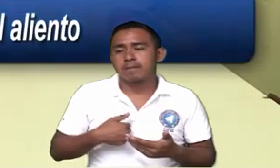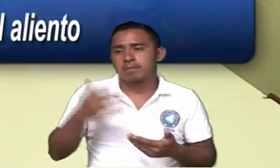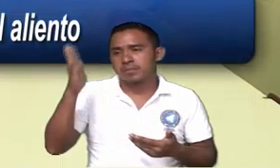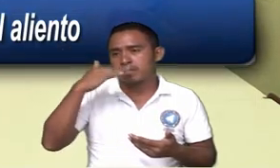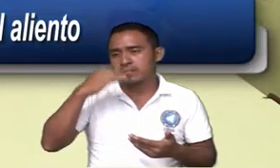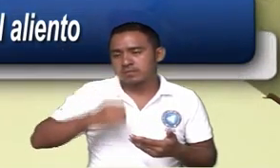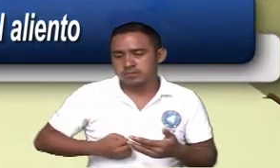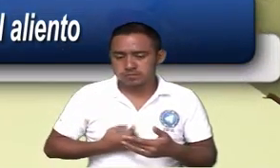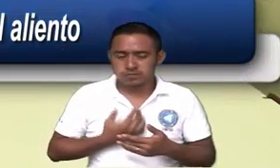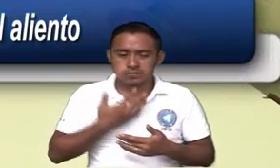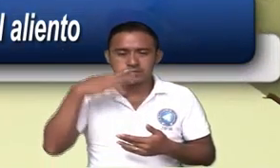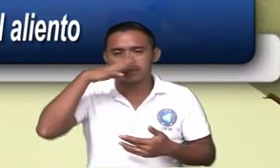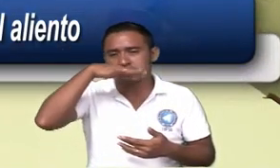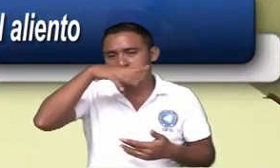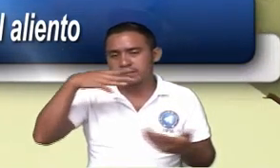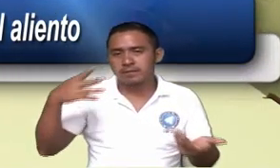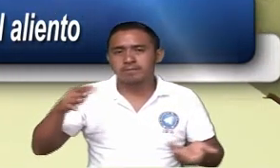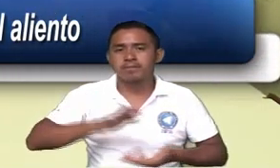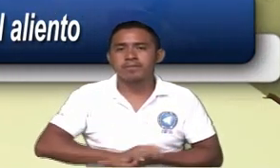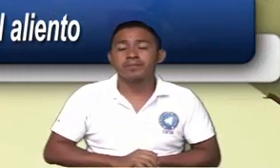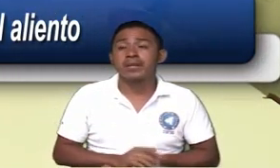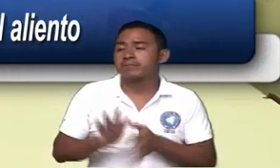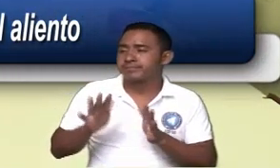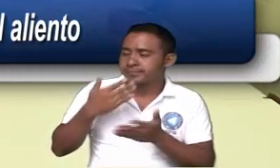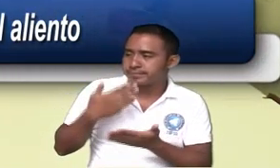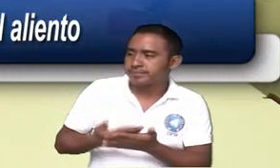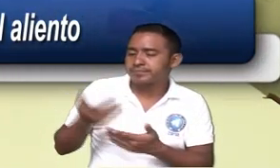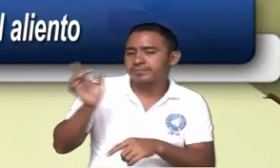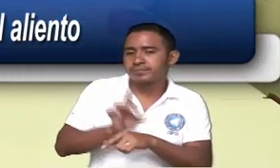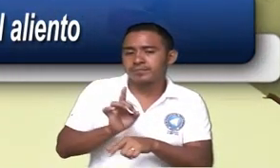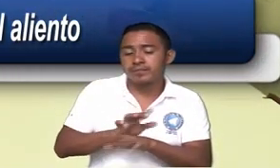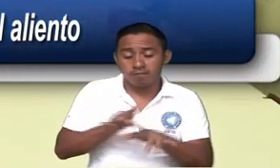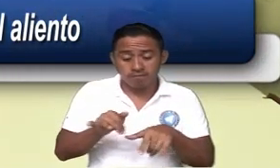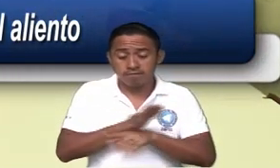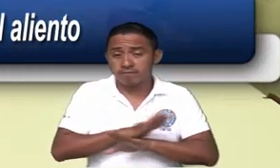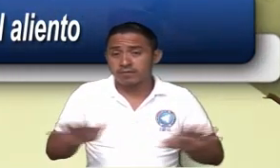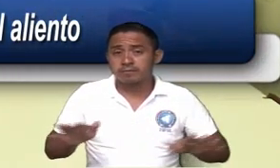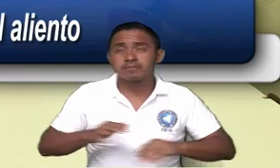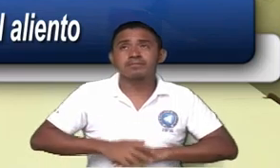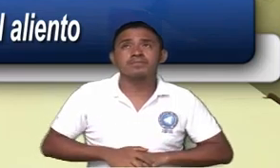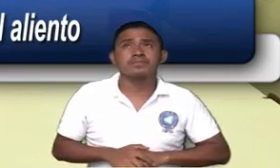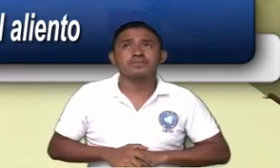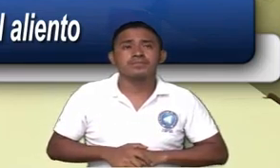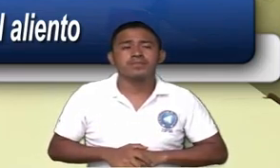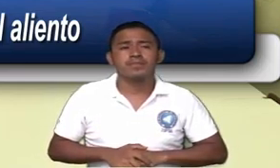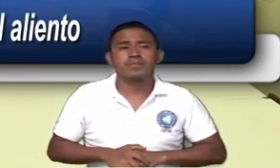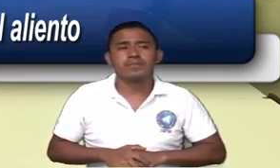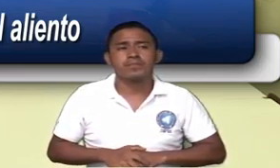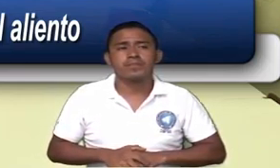es un mal aliento. Ok, doctor, ya para terminar, que no tengan pena